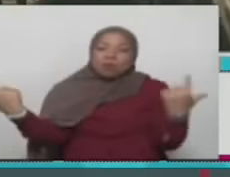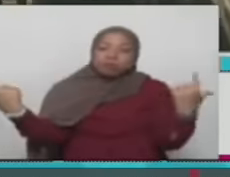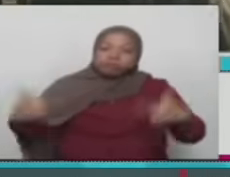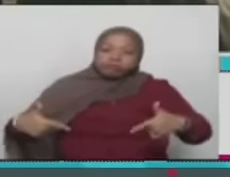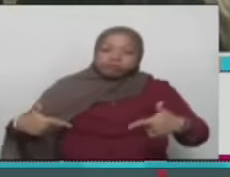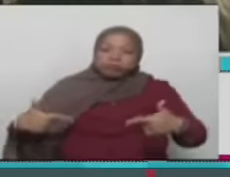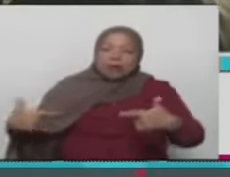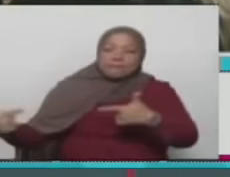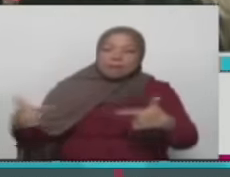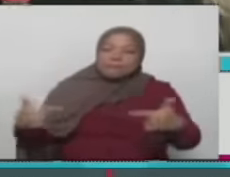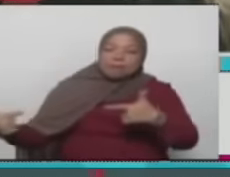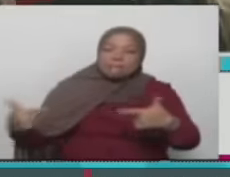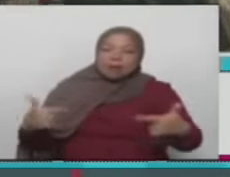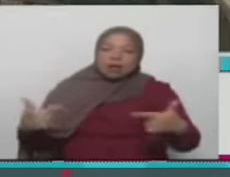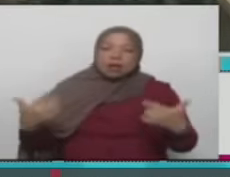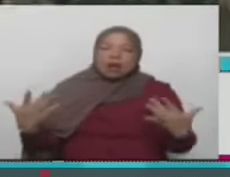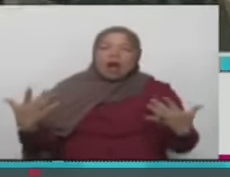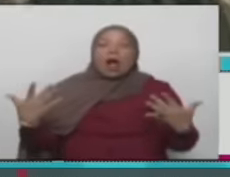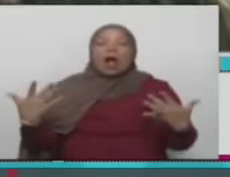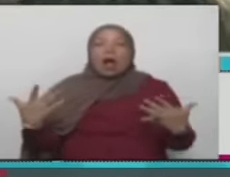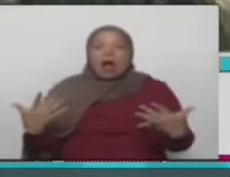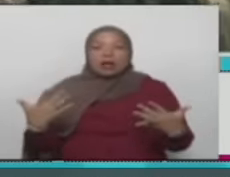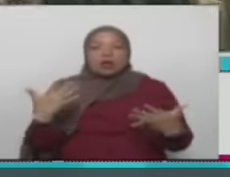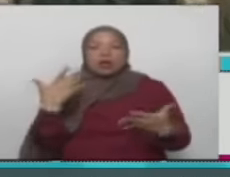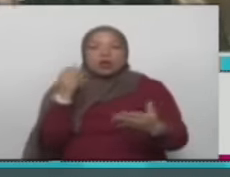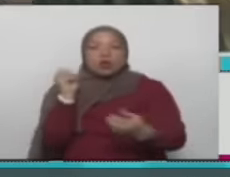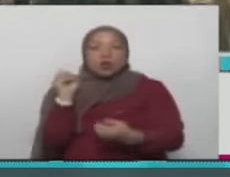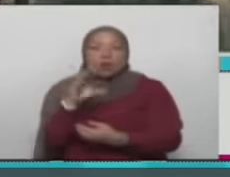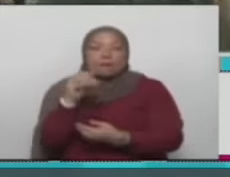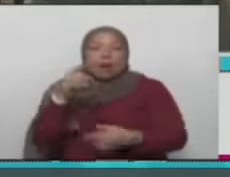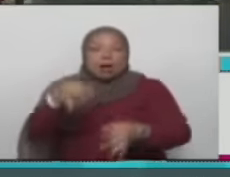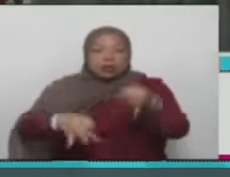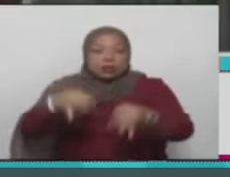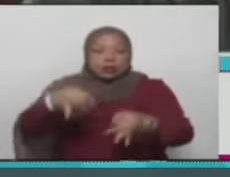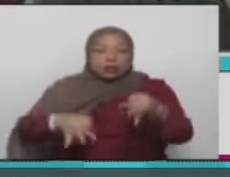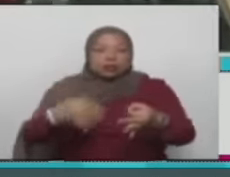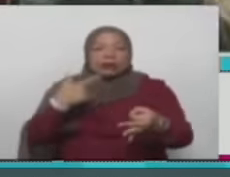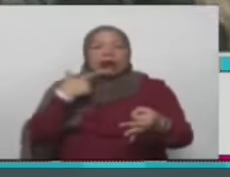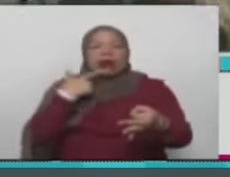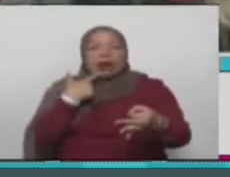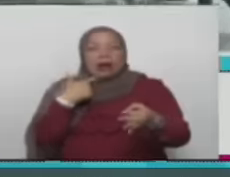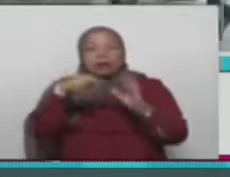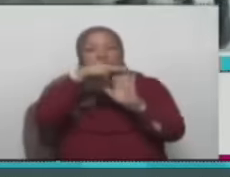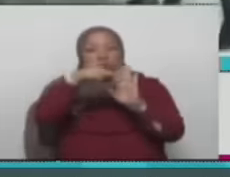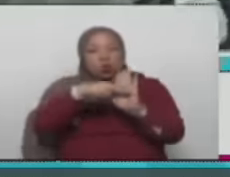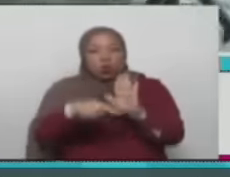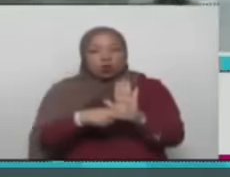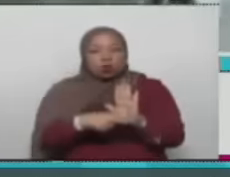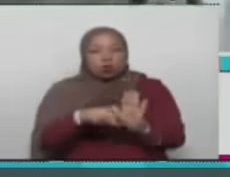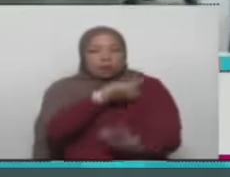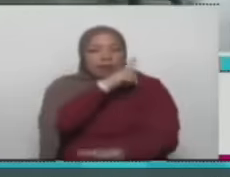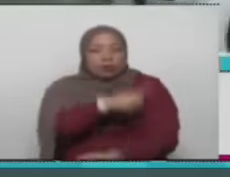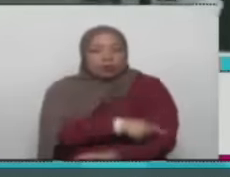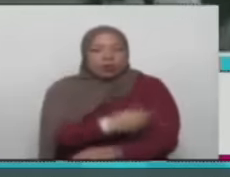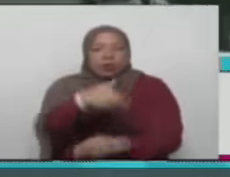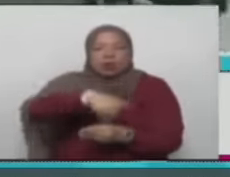electoral, está dirigido, como lo dice el conjunto de las normas del Poder Electoral,